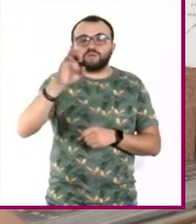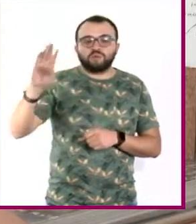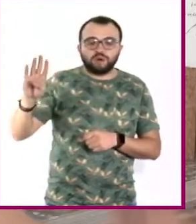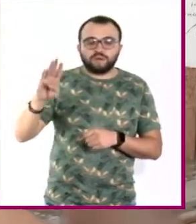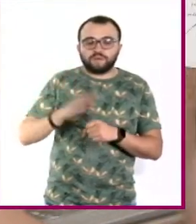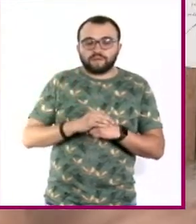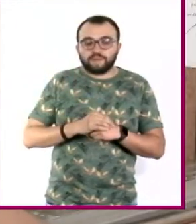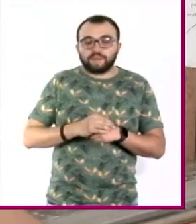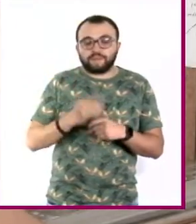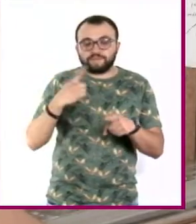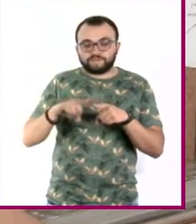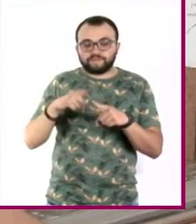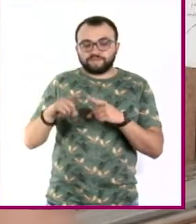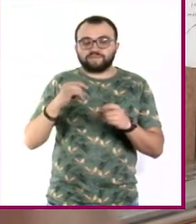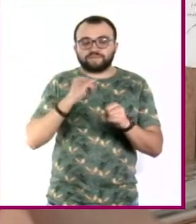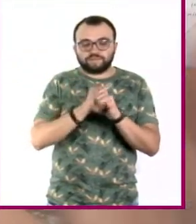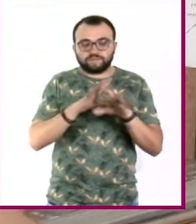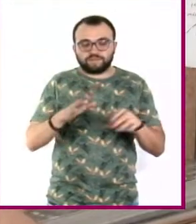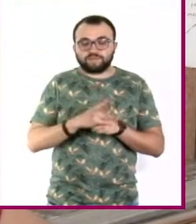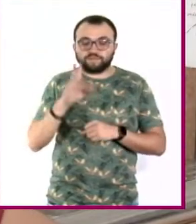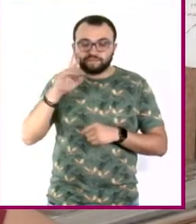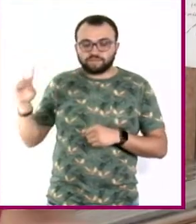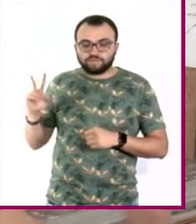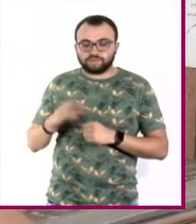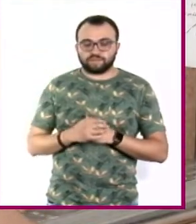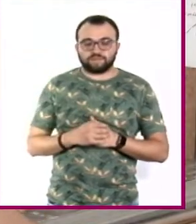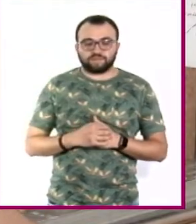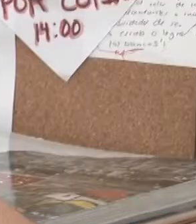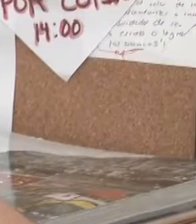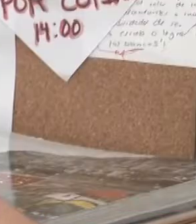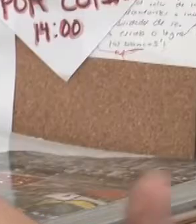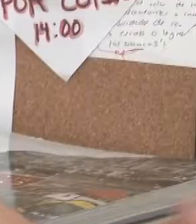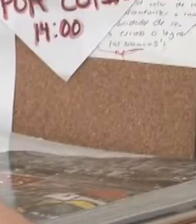de las tecnologías de la información. La